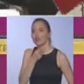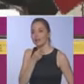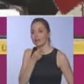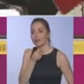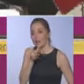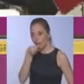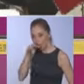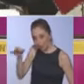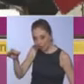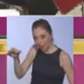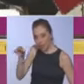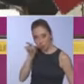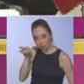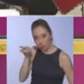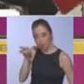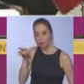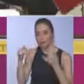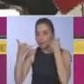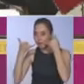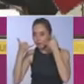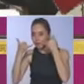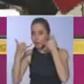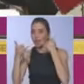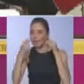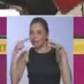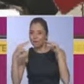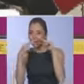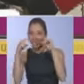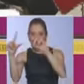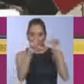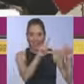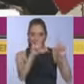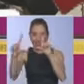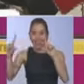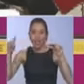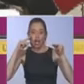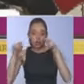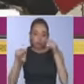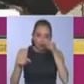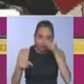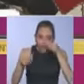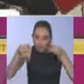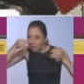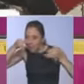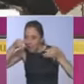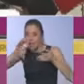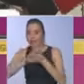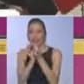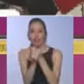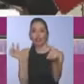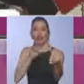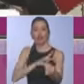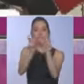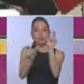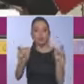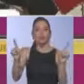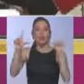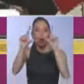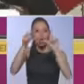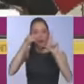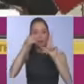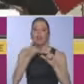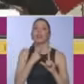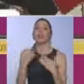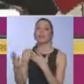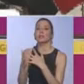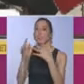poder decírselo por teléfono, pero viéndonos, como nos estamos viendo en las pantallas y como nos está viendo todo Chile, y desearle